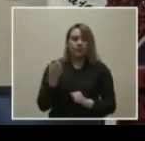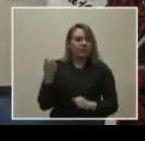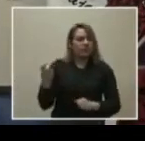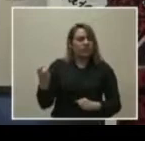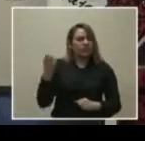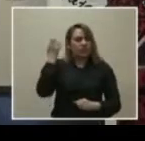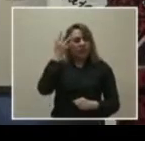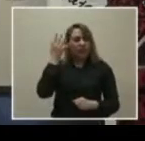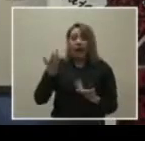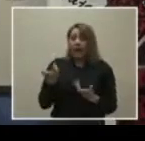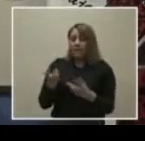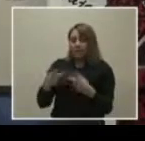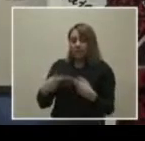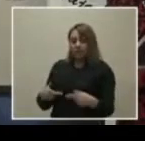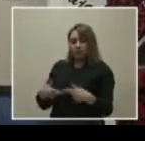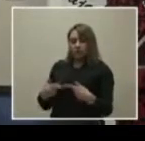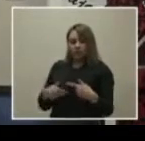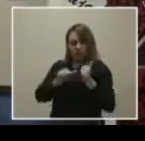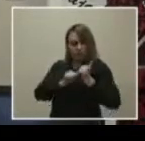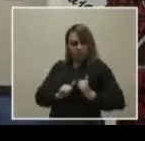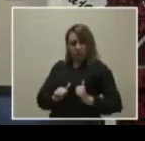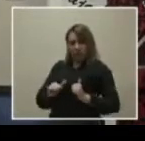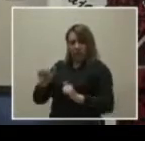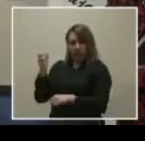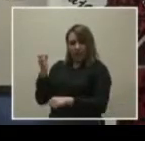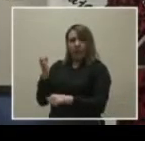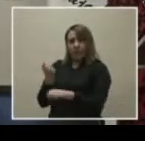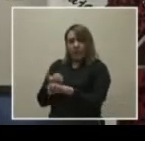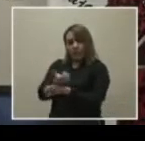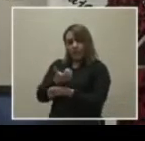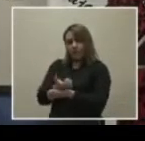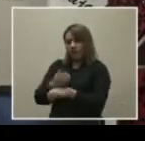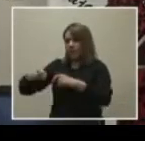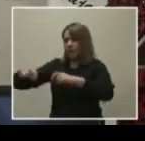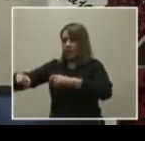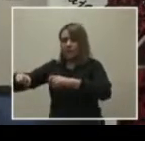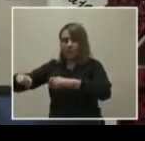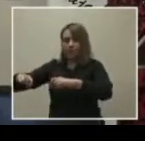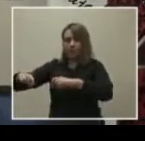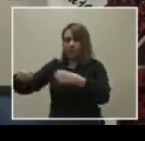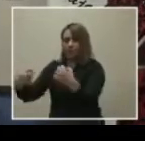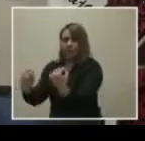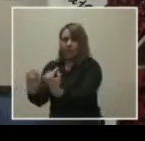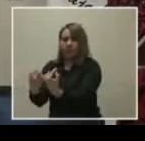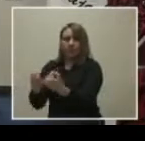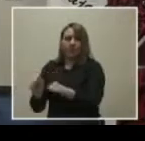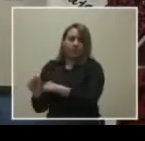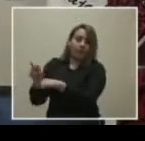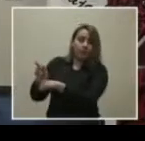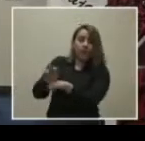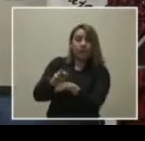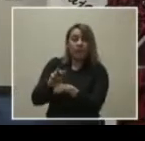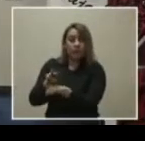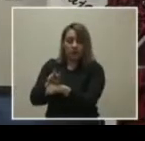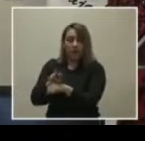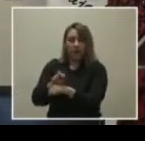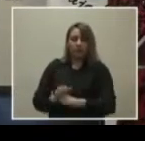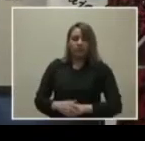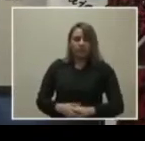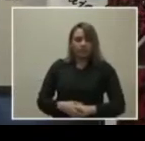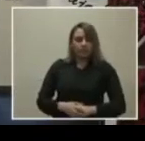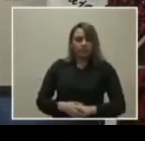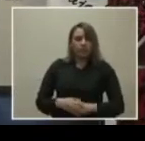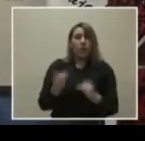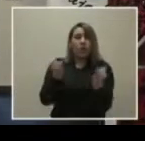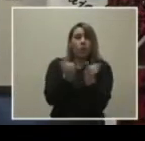los funcionarios estatales, ¿sí? La recepción de las solicitudes, incluso